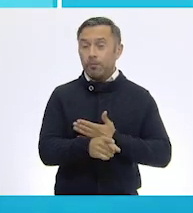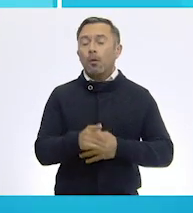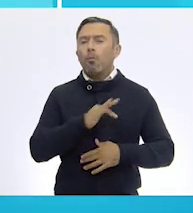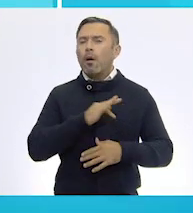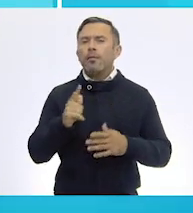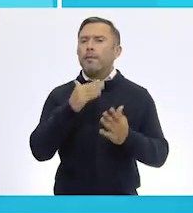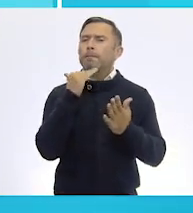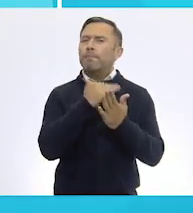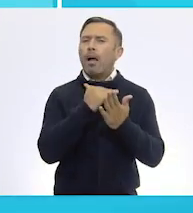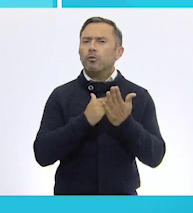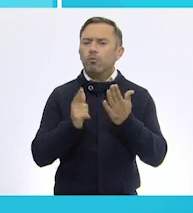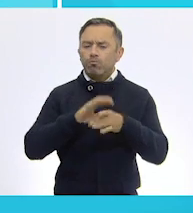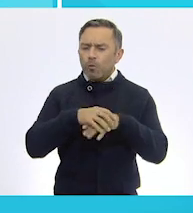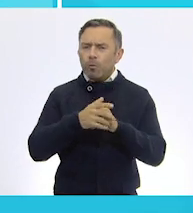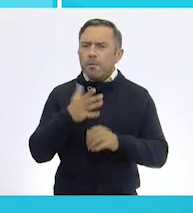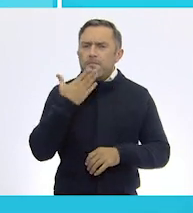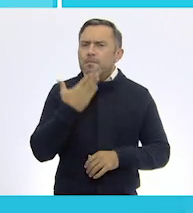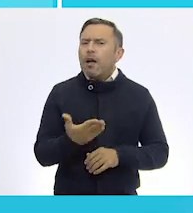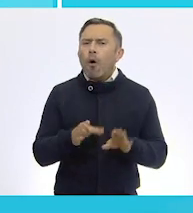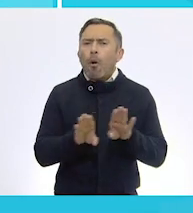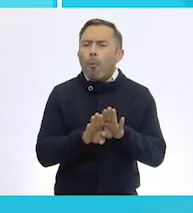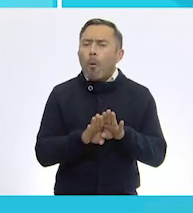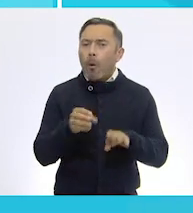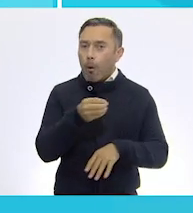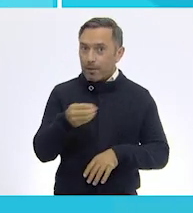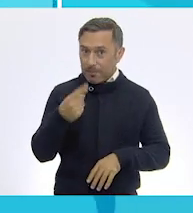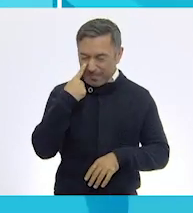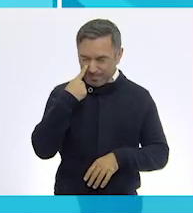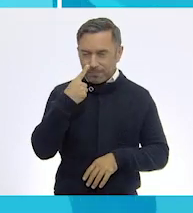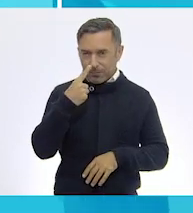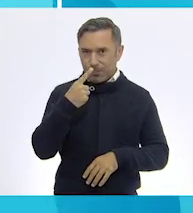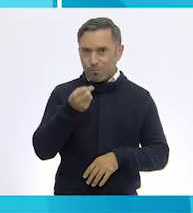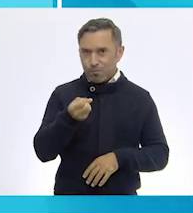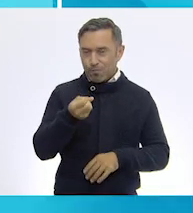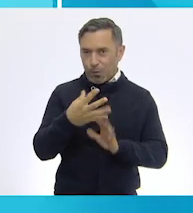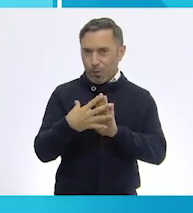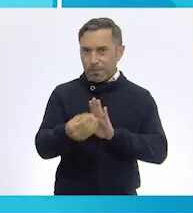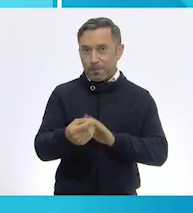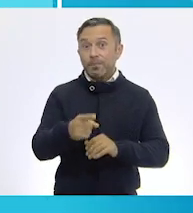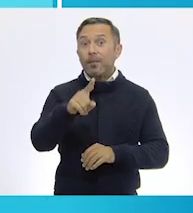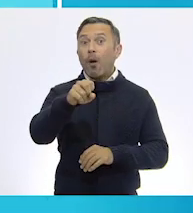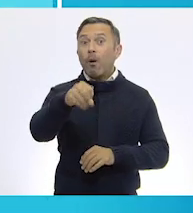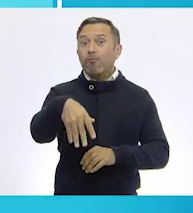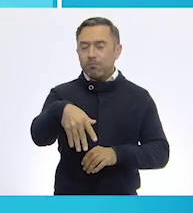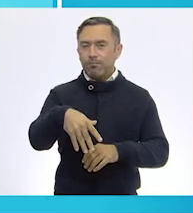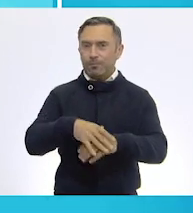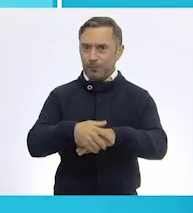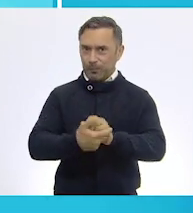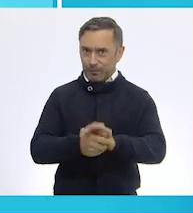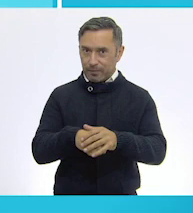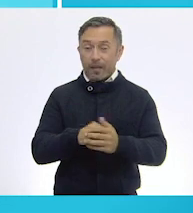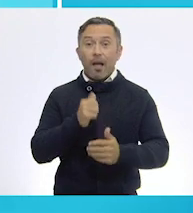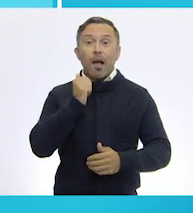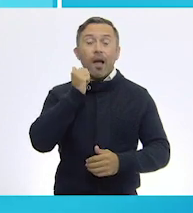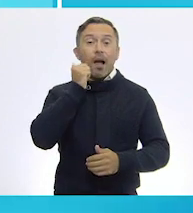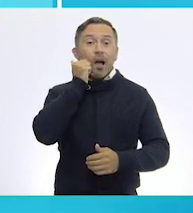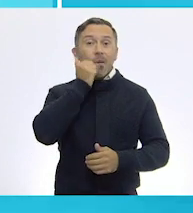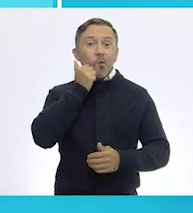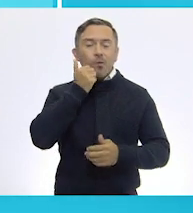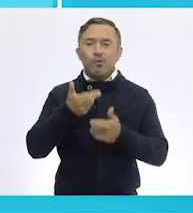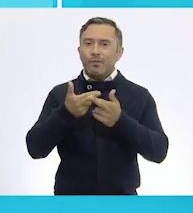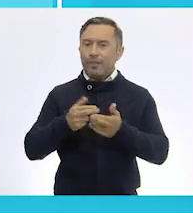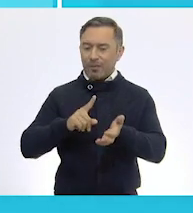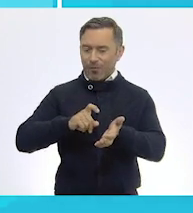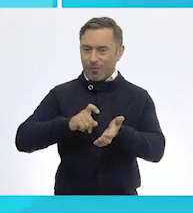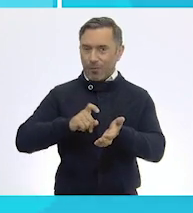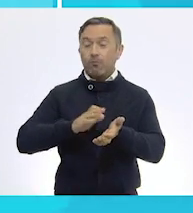hacerlo correctamente. Moja tus manos. Usa suficiente jabón. Frota tus palmas una